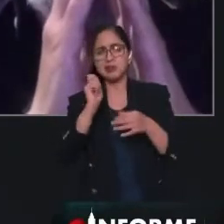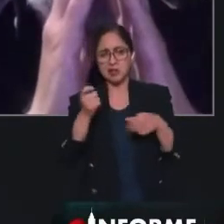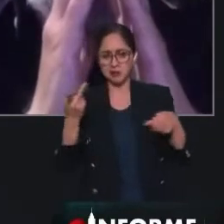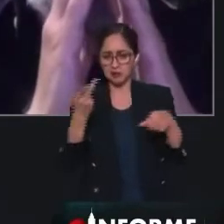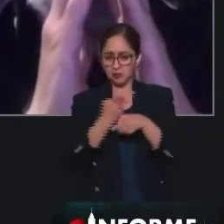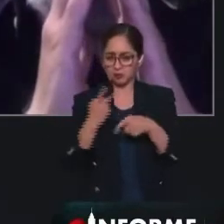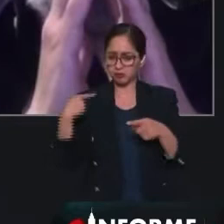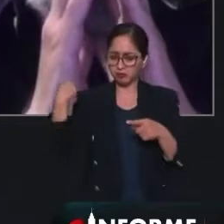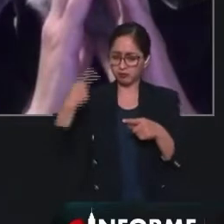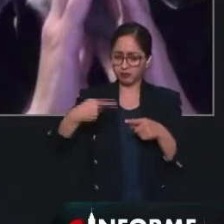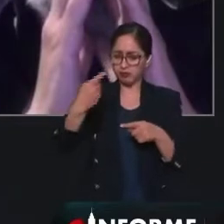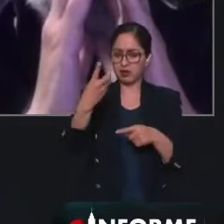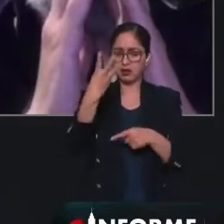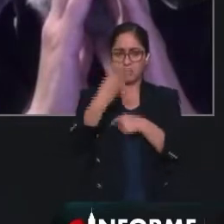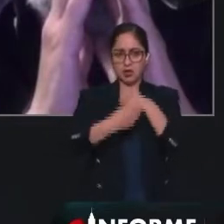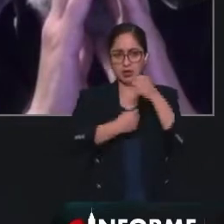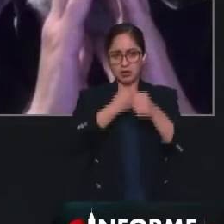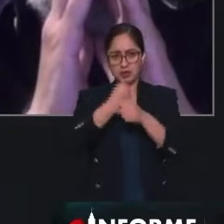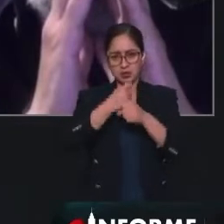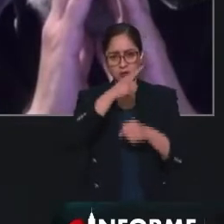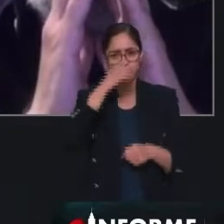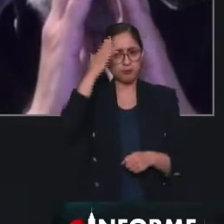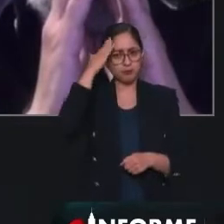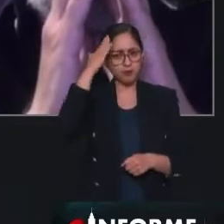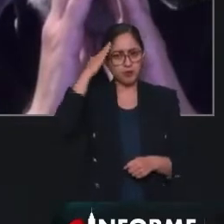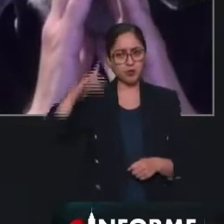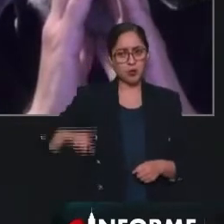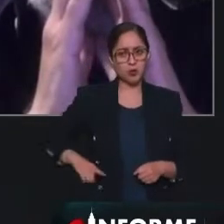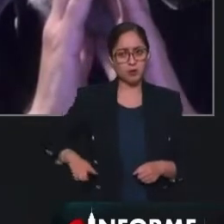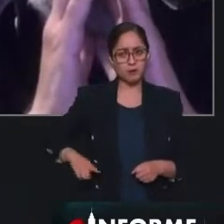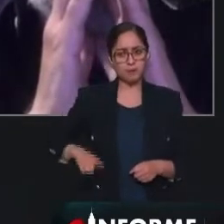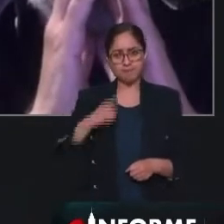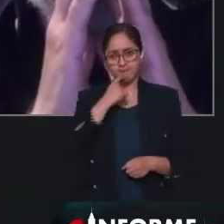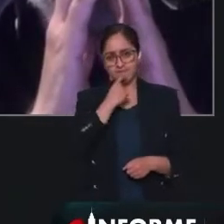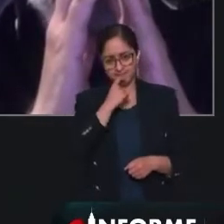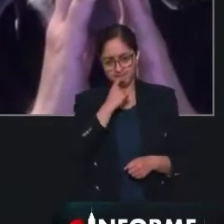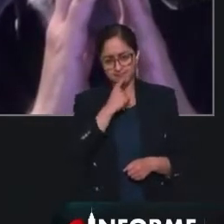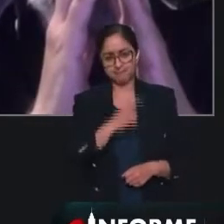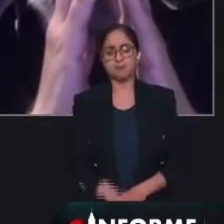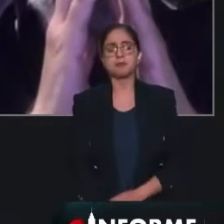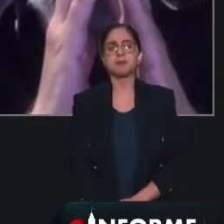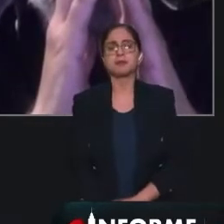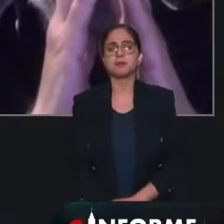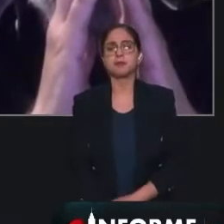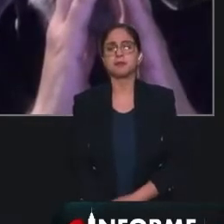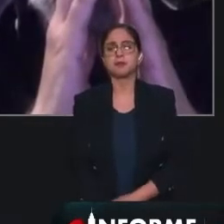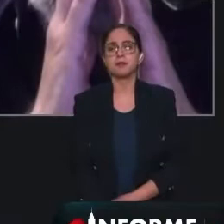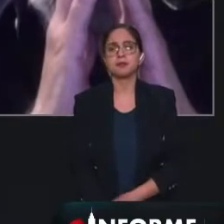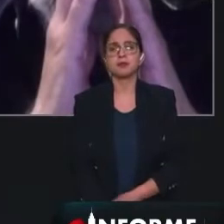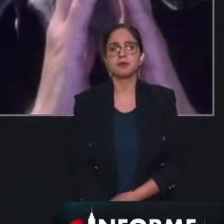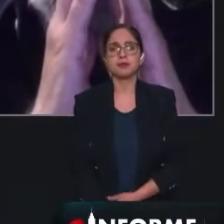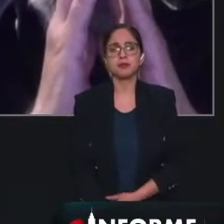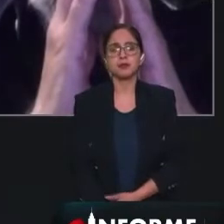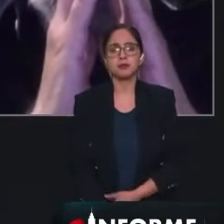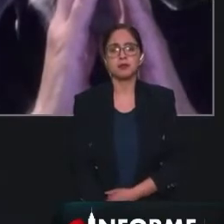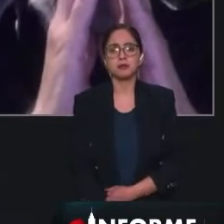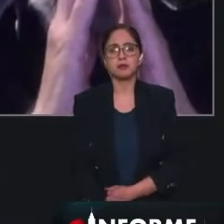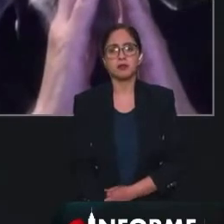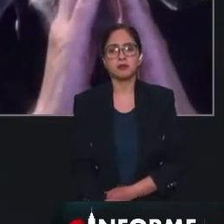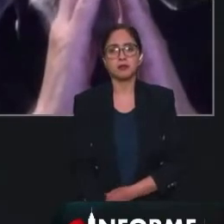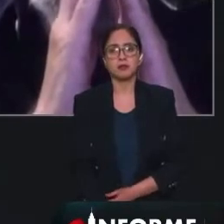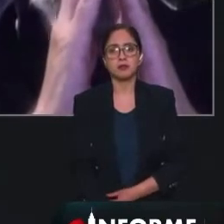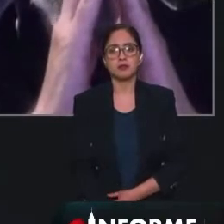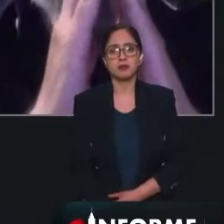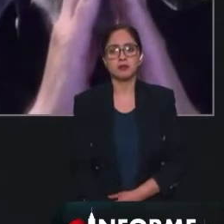años de gobierno de Andrés Manuel López Obrador. Y para continuar con la conversación, a mí me gustaría, estábamos hablando en